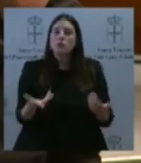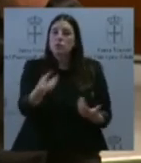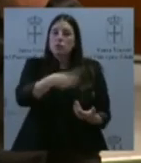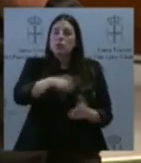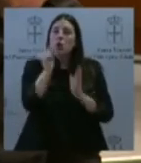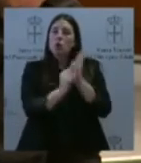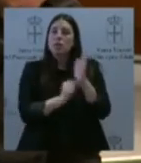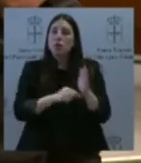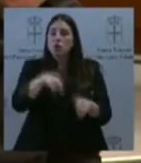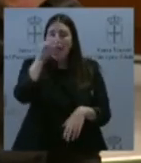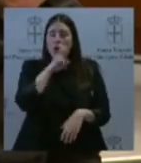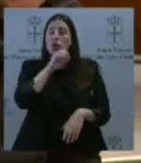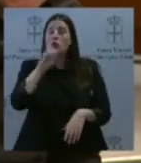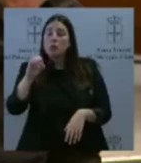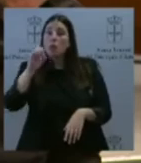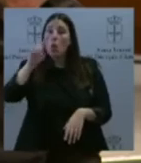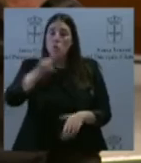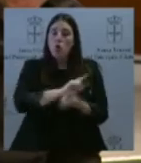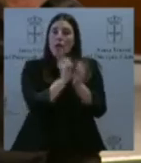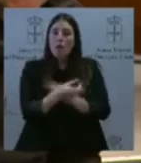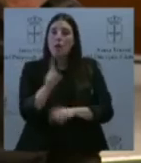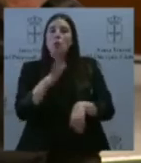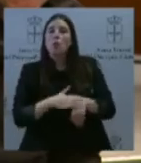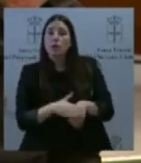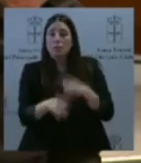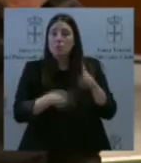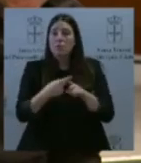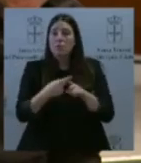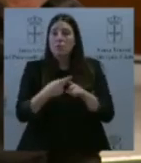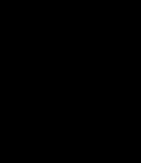insistimos, y por qué castigan de esta manera a un centro público que es referente en la educación de